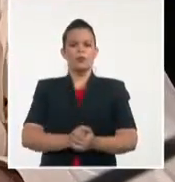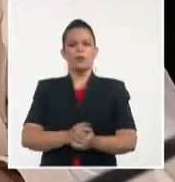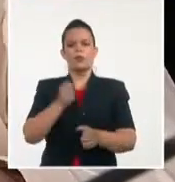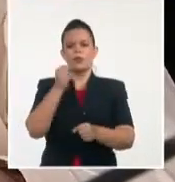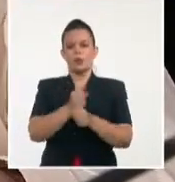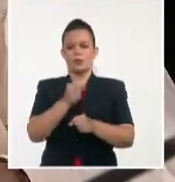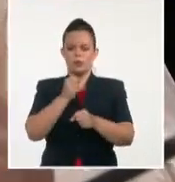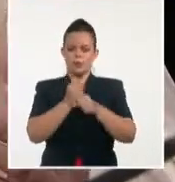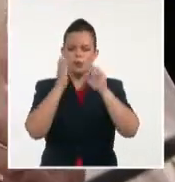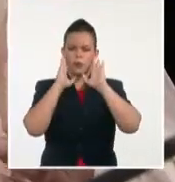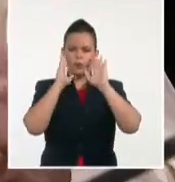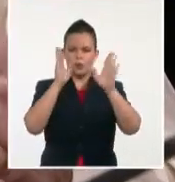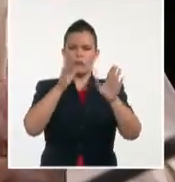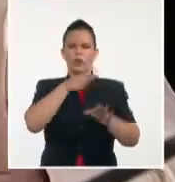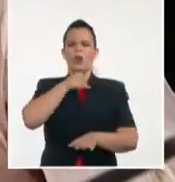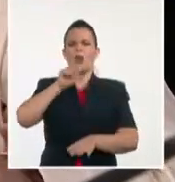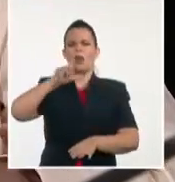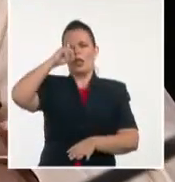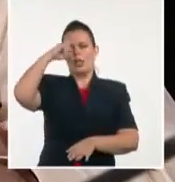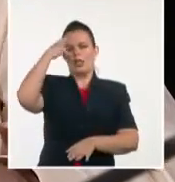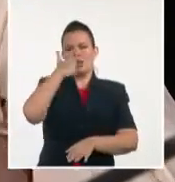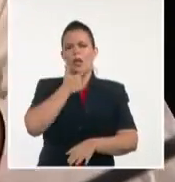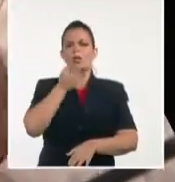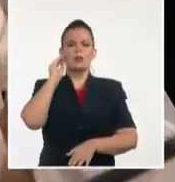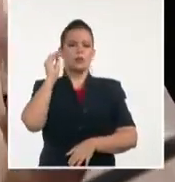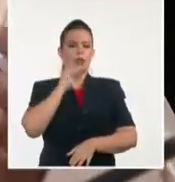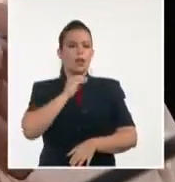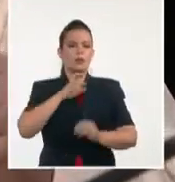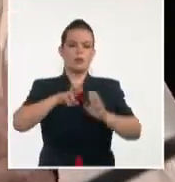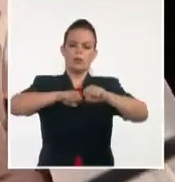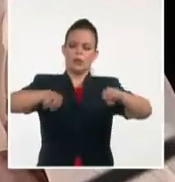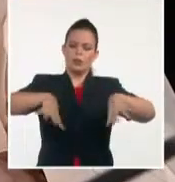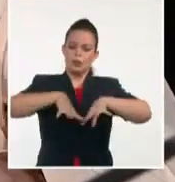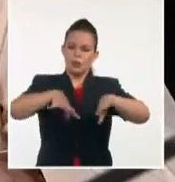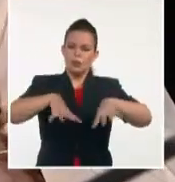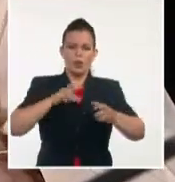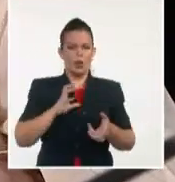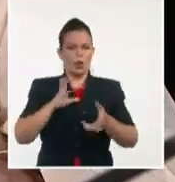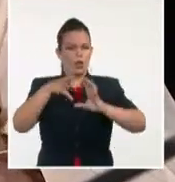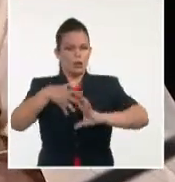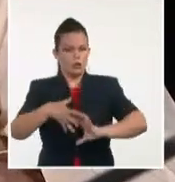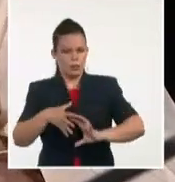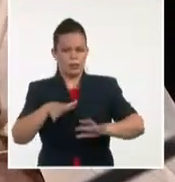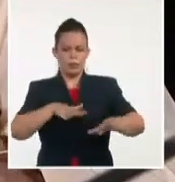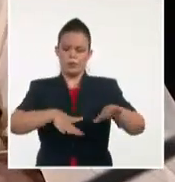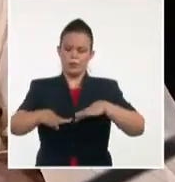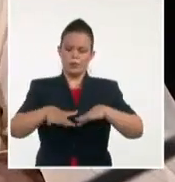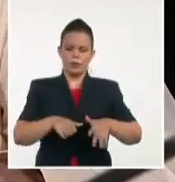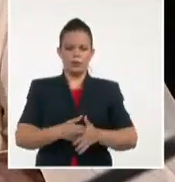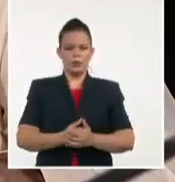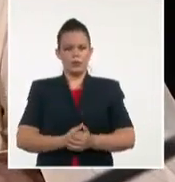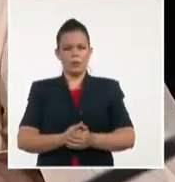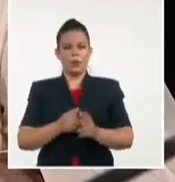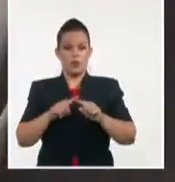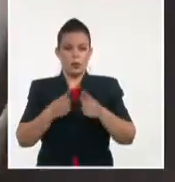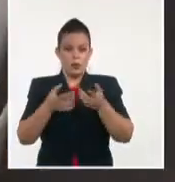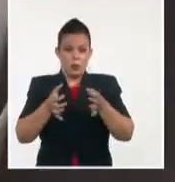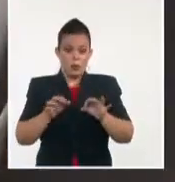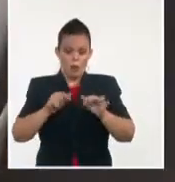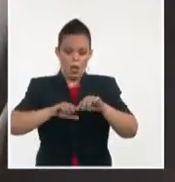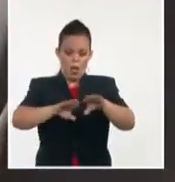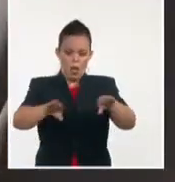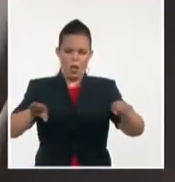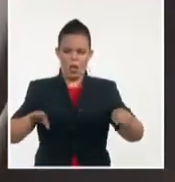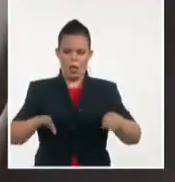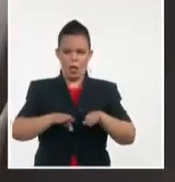Elsa, con condiciones, como es lógico, muy complicadas. Por eso mismo estamos en esta configuración, en esta mesa redonda,